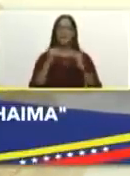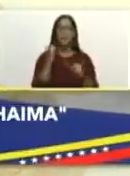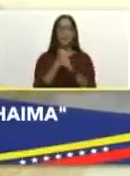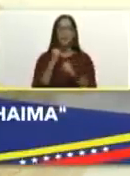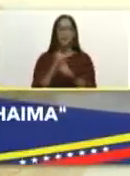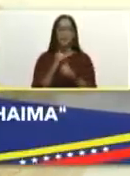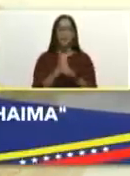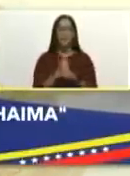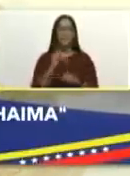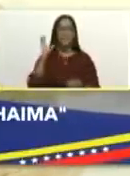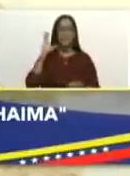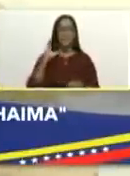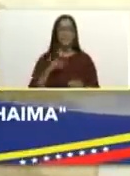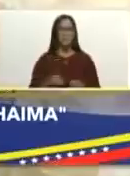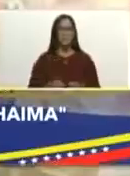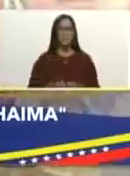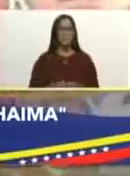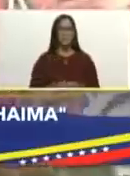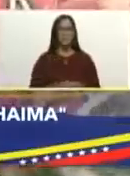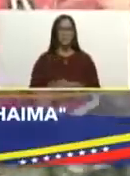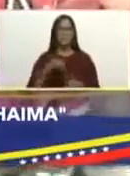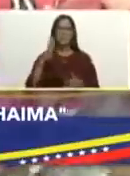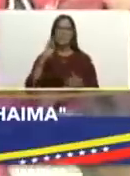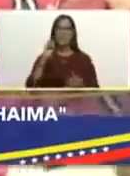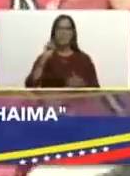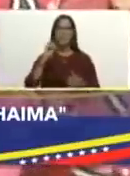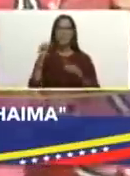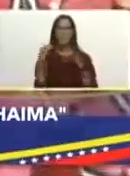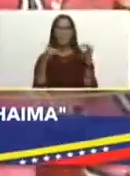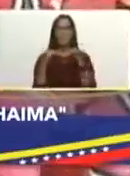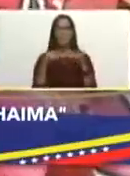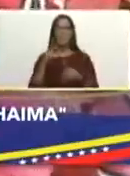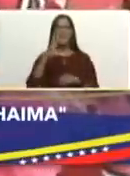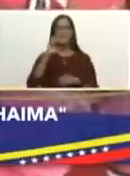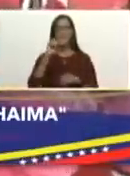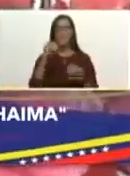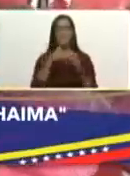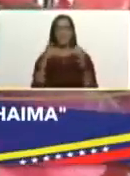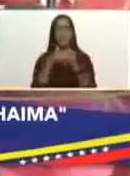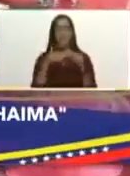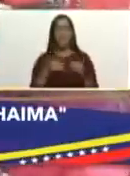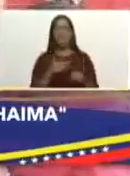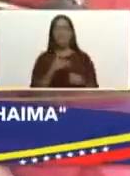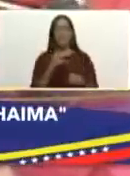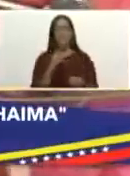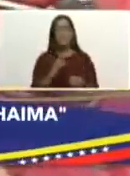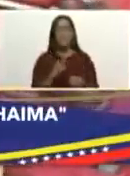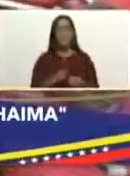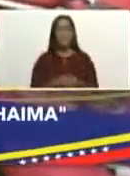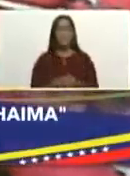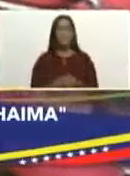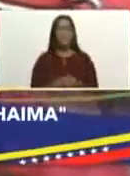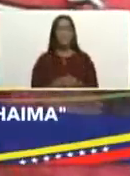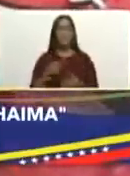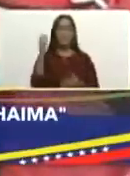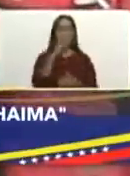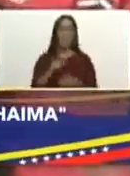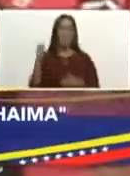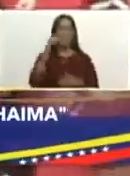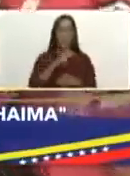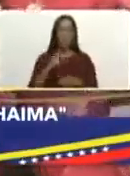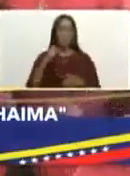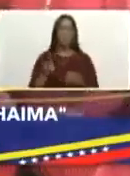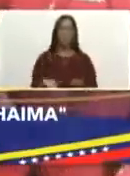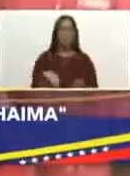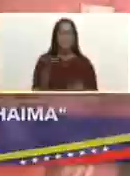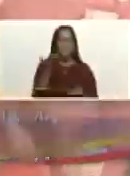país. Y el bono de guerra lo puse en 30 dólares indexado. Quiere decir que mes por mes va a ser indexado, no